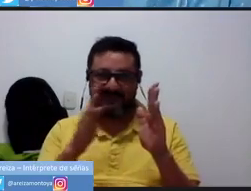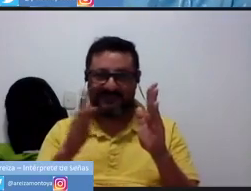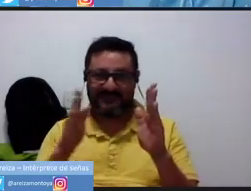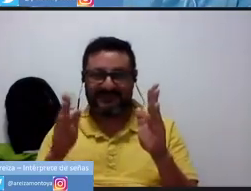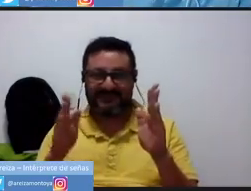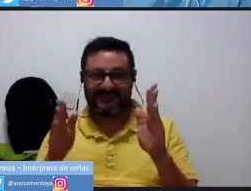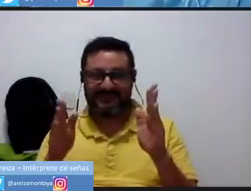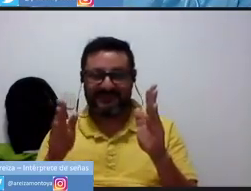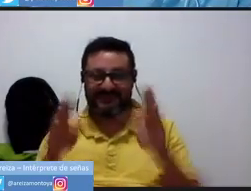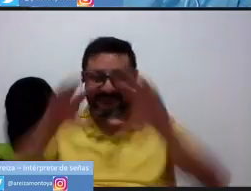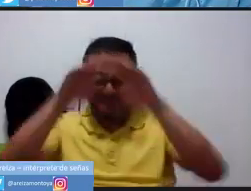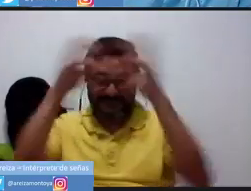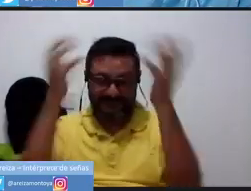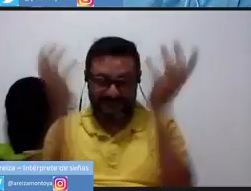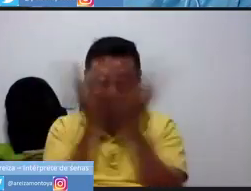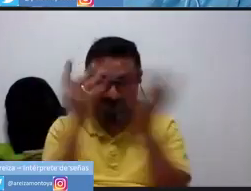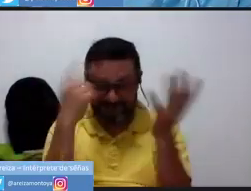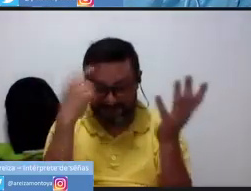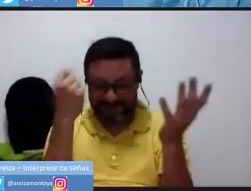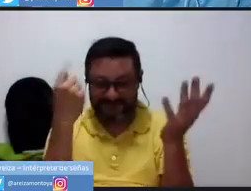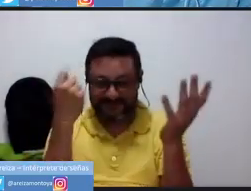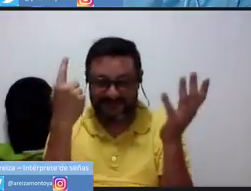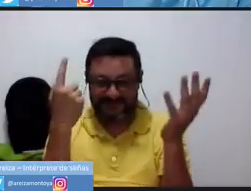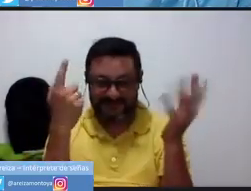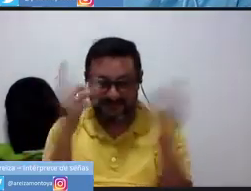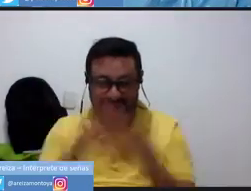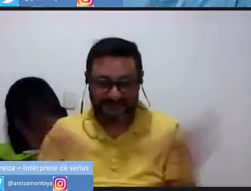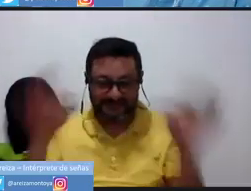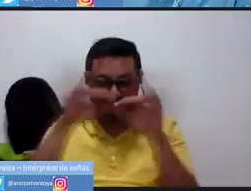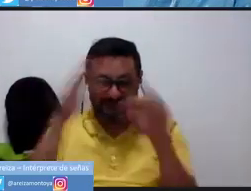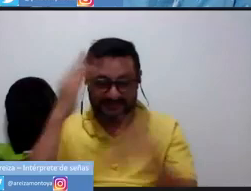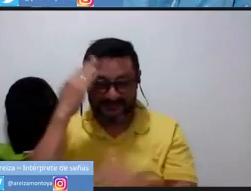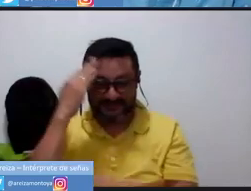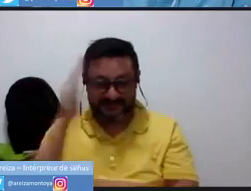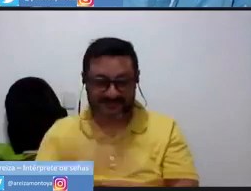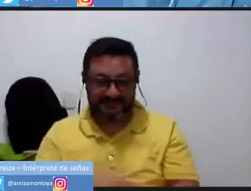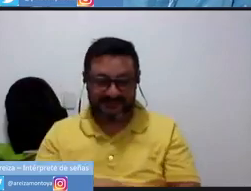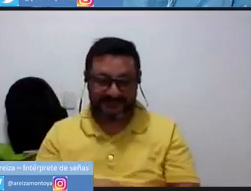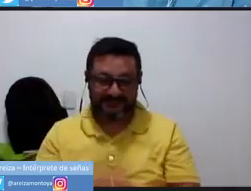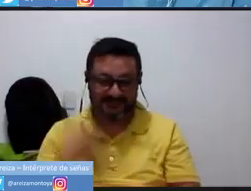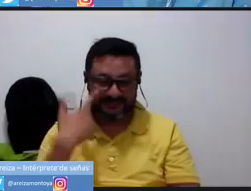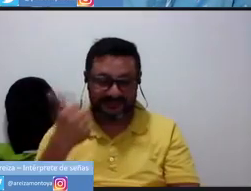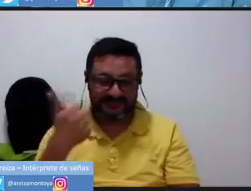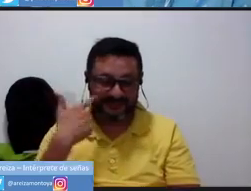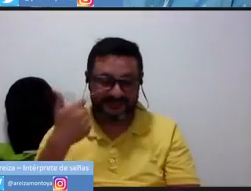mundo, logra entender como el valor que eso puede tener. Entonces, bacano, bacano.